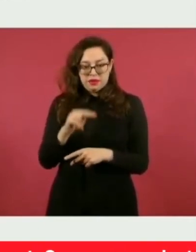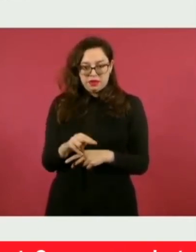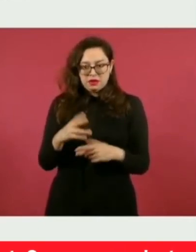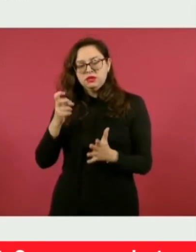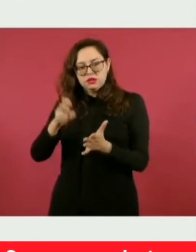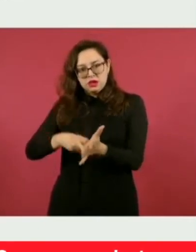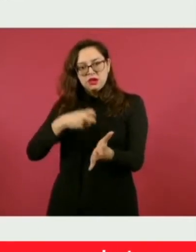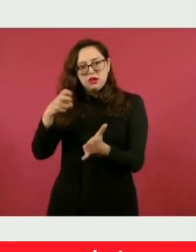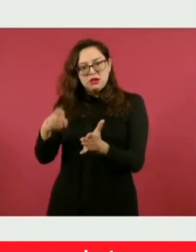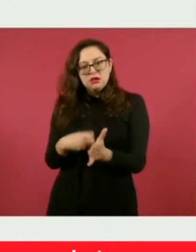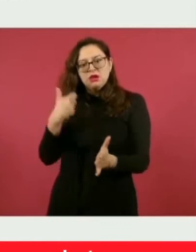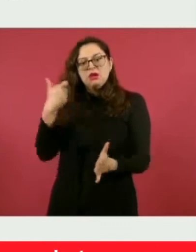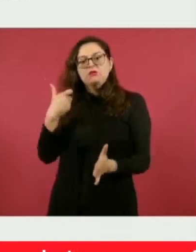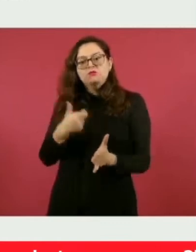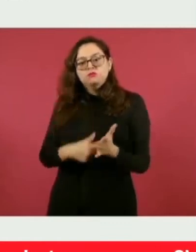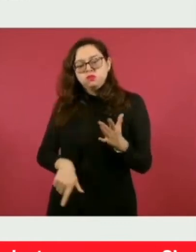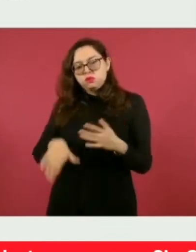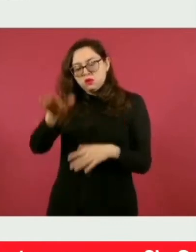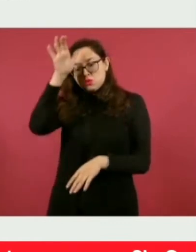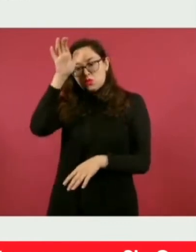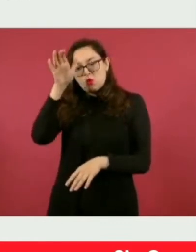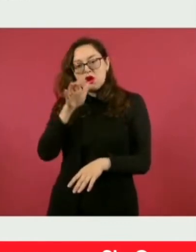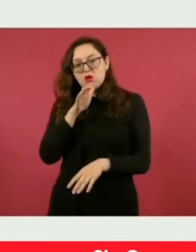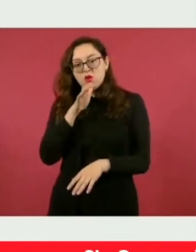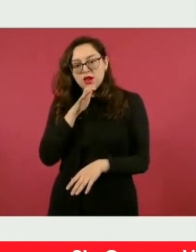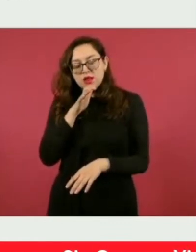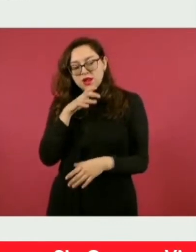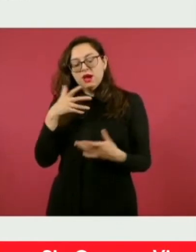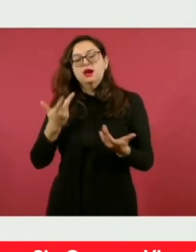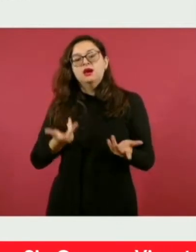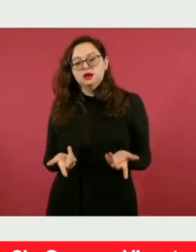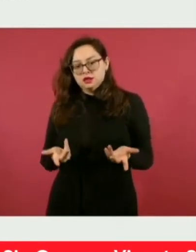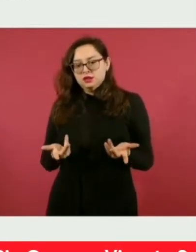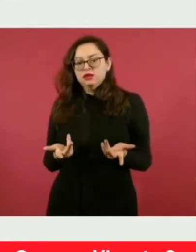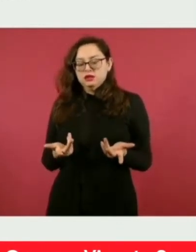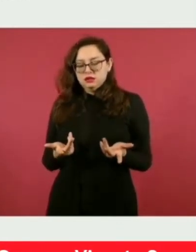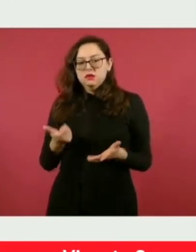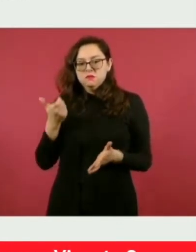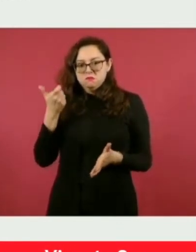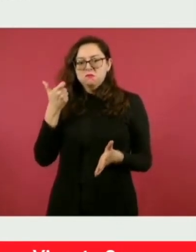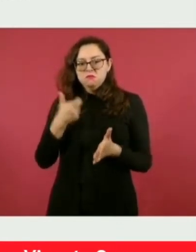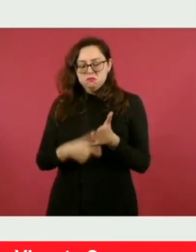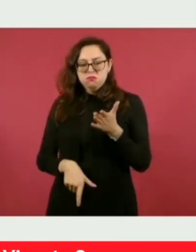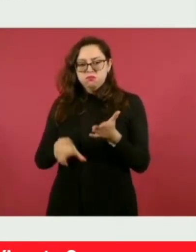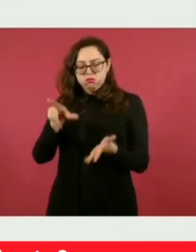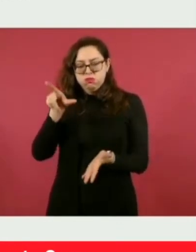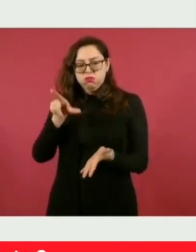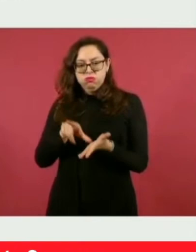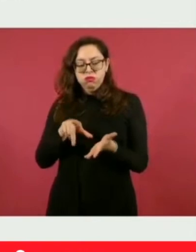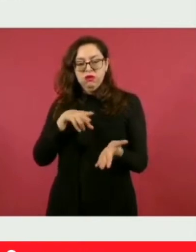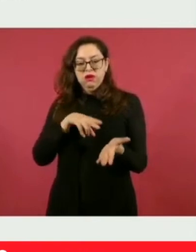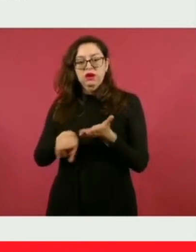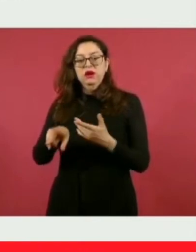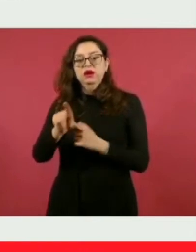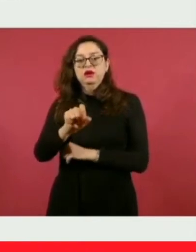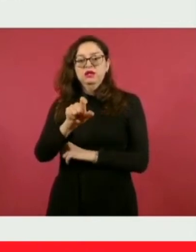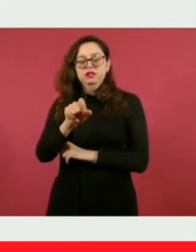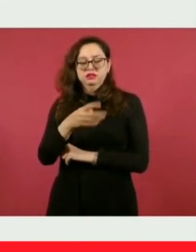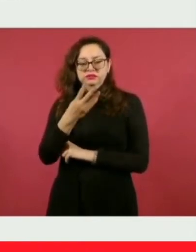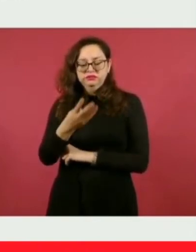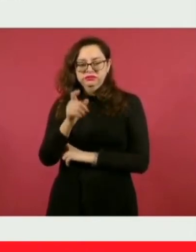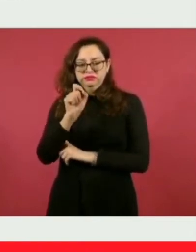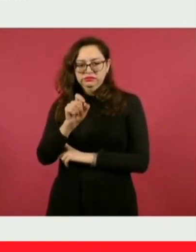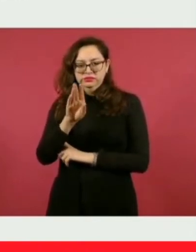han empezado a… En Arteaga, Coahuila, Petro-7 tuvo el precio promedio por litro de diésel en 24 pesos